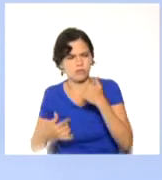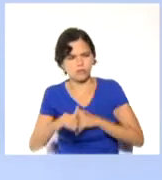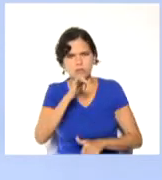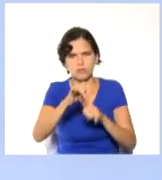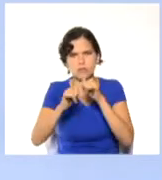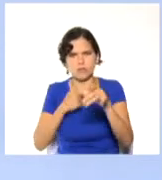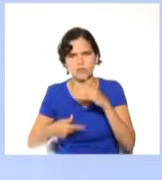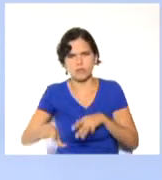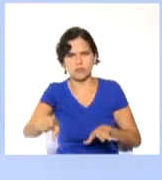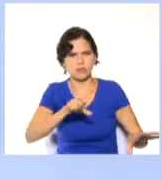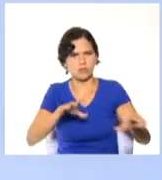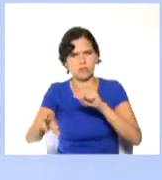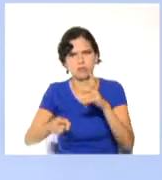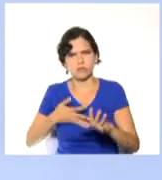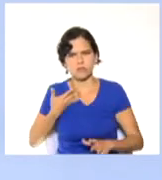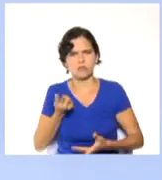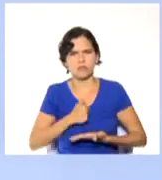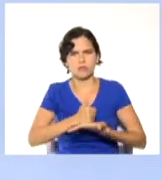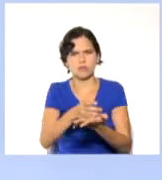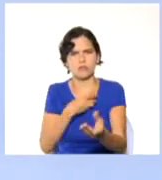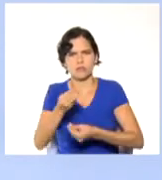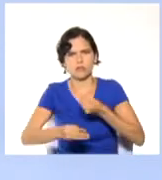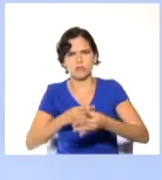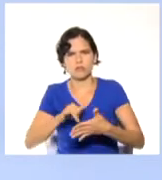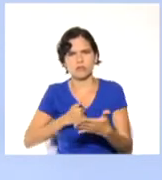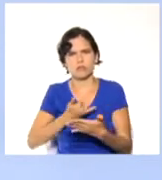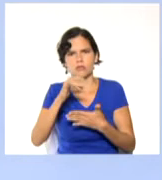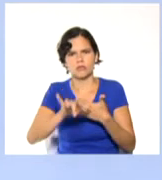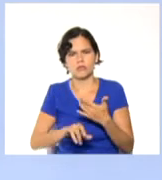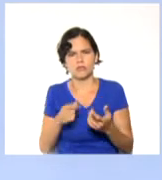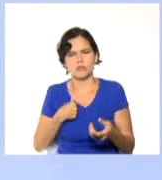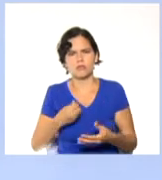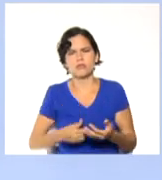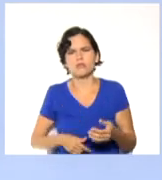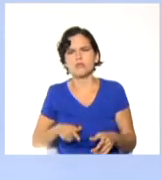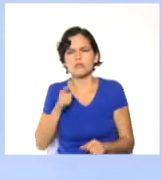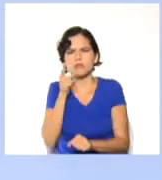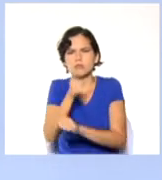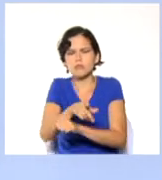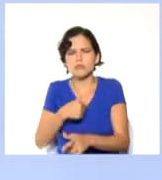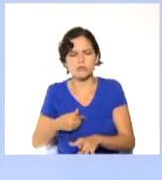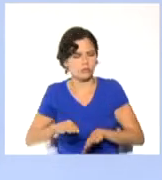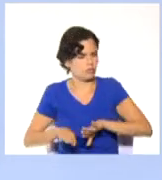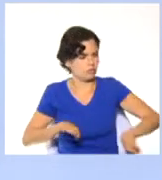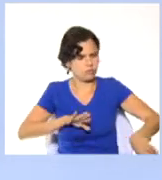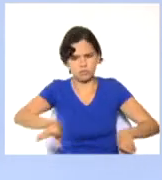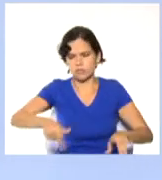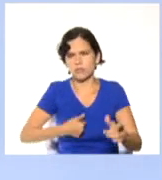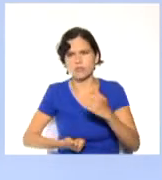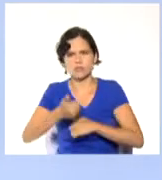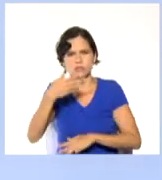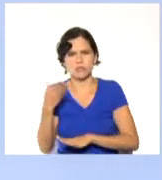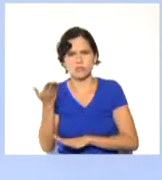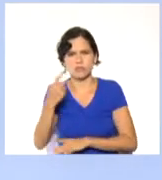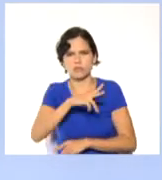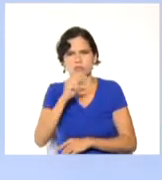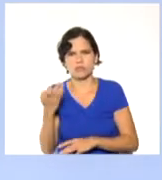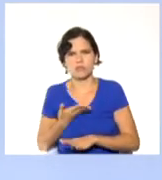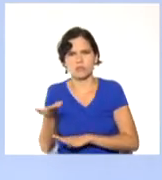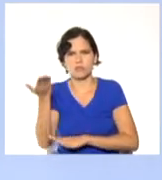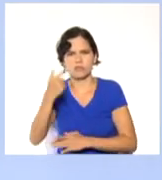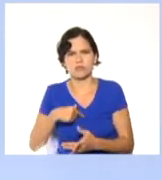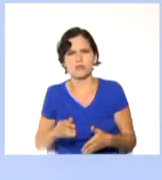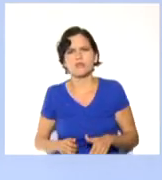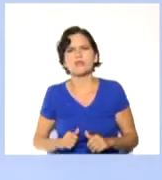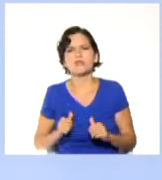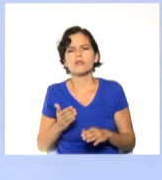información recolectada nos puede servir para realizar el proyecto? Esto les obligará entonces a discriminar la que es relevante de la que no lo es. Antes